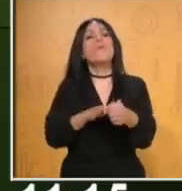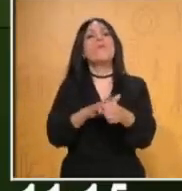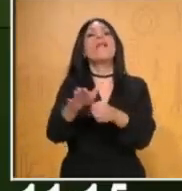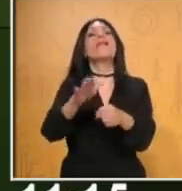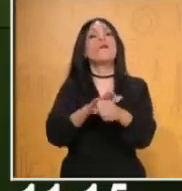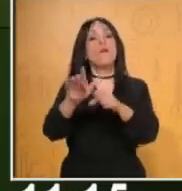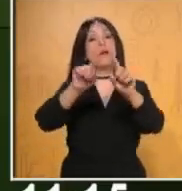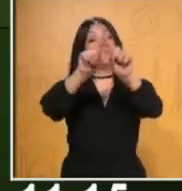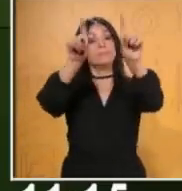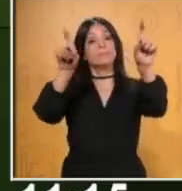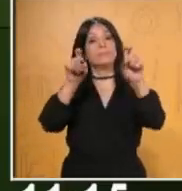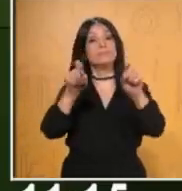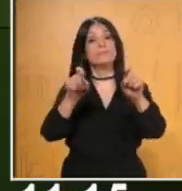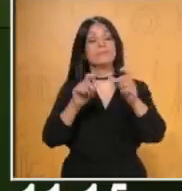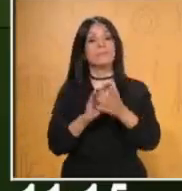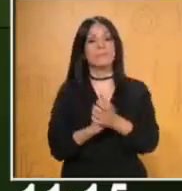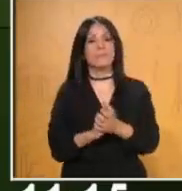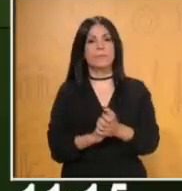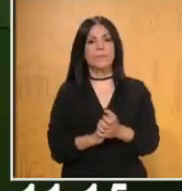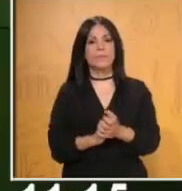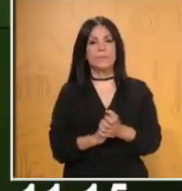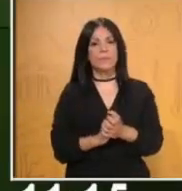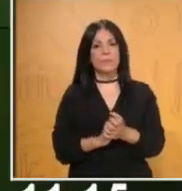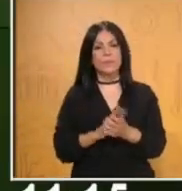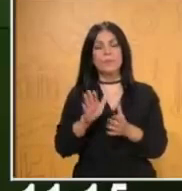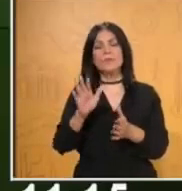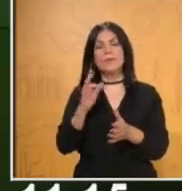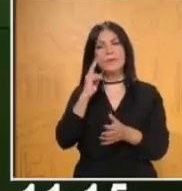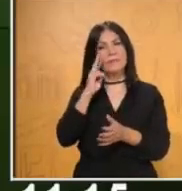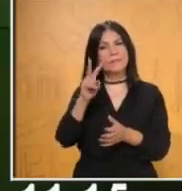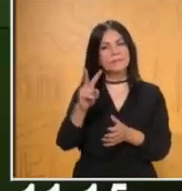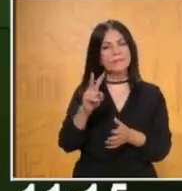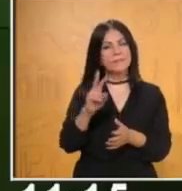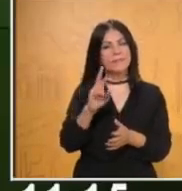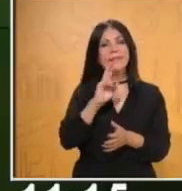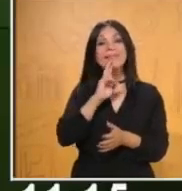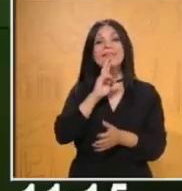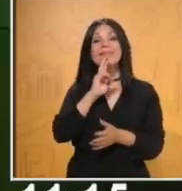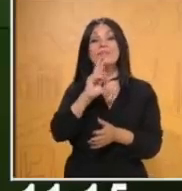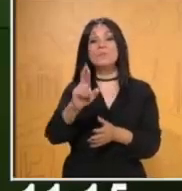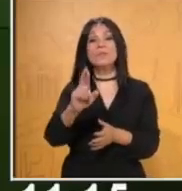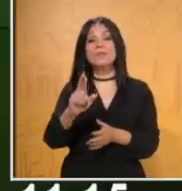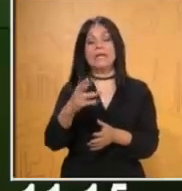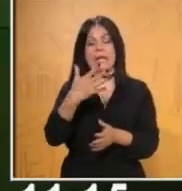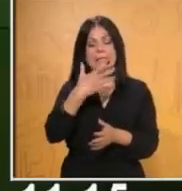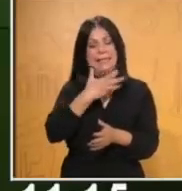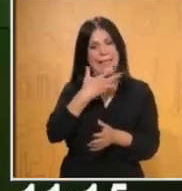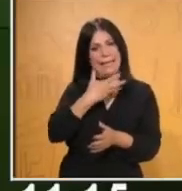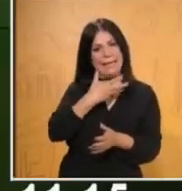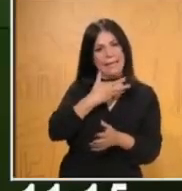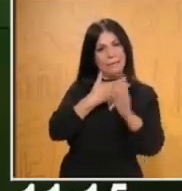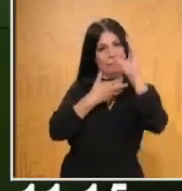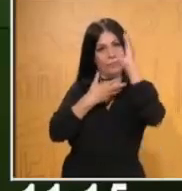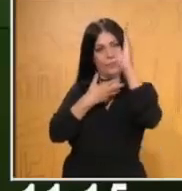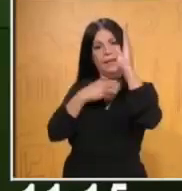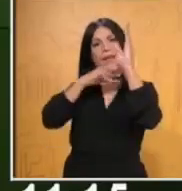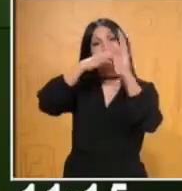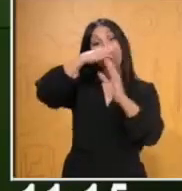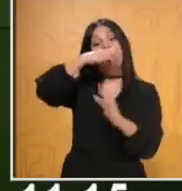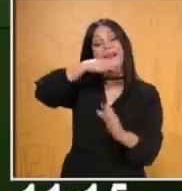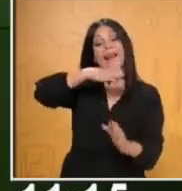Ok, vamos a ver la respuesta de la primera pregunta. Te la recuerdo. Si estoy en el elefante, ¿hasta